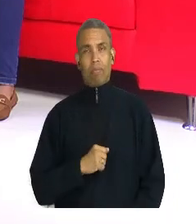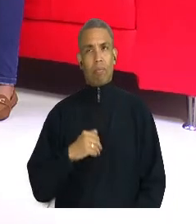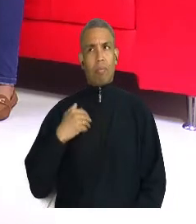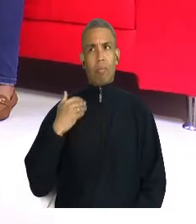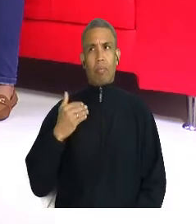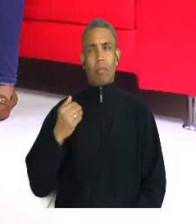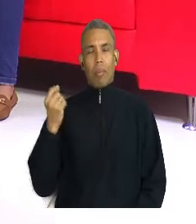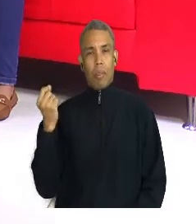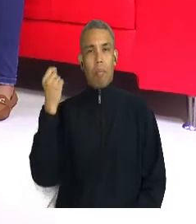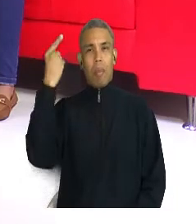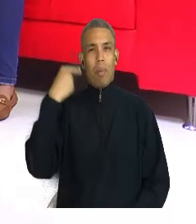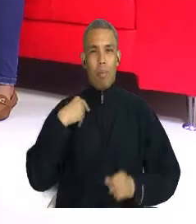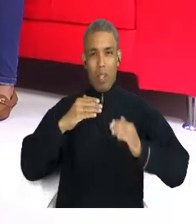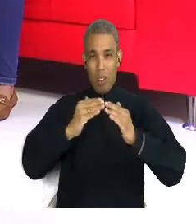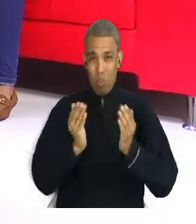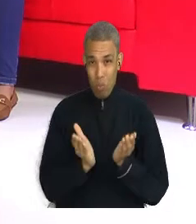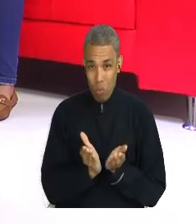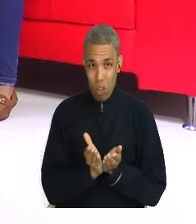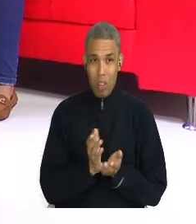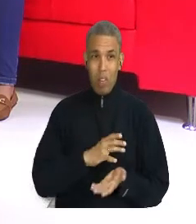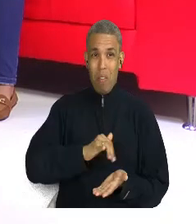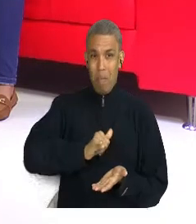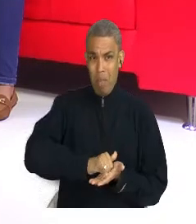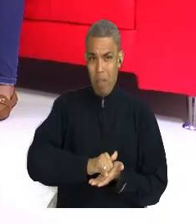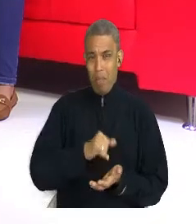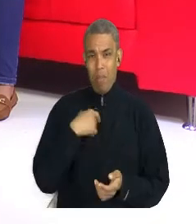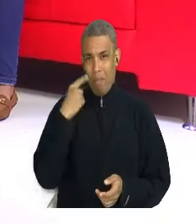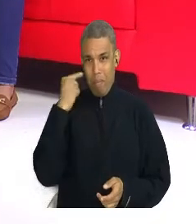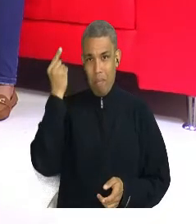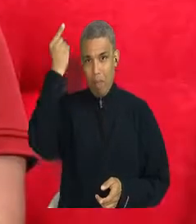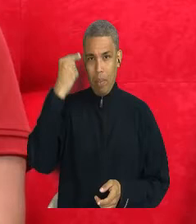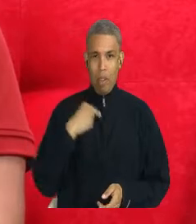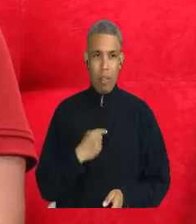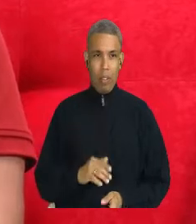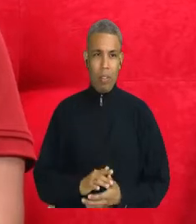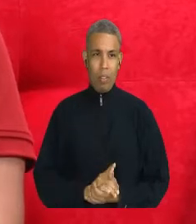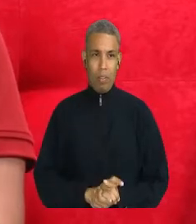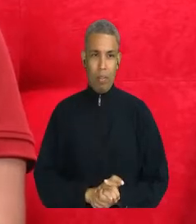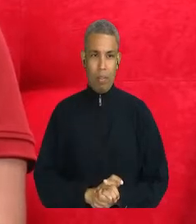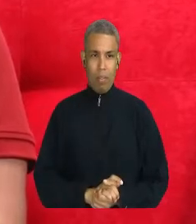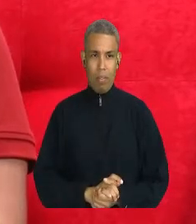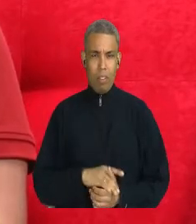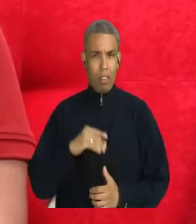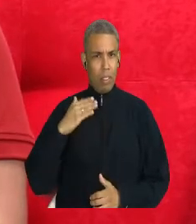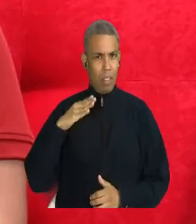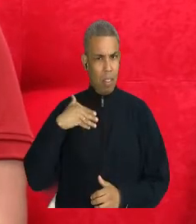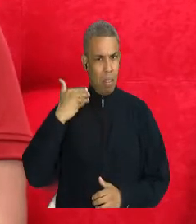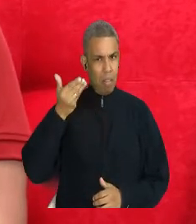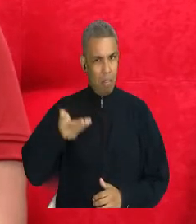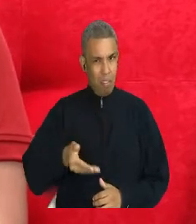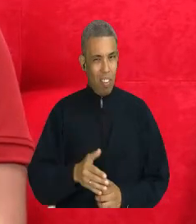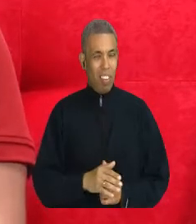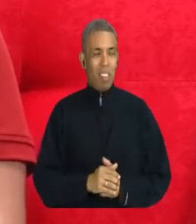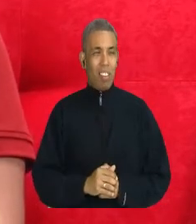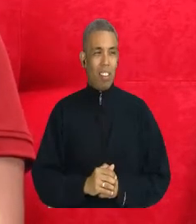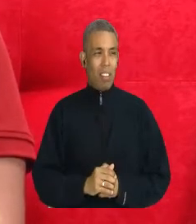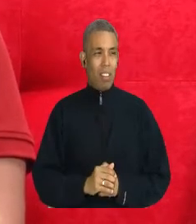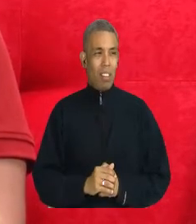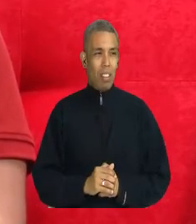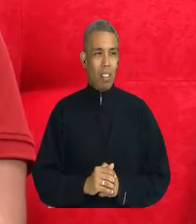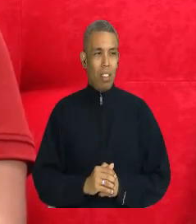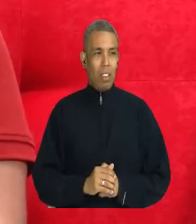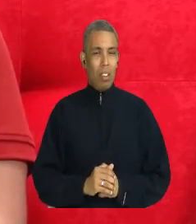mismo colegio con miedo, como todos, porque era la primera vez. Después de eso empecé a tomar clases de técnica